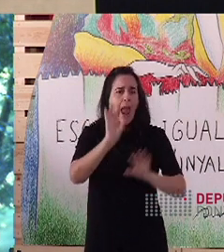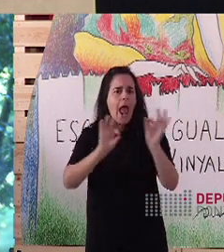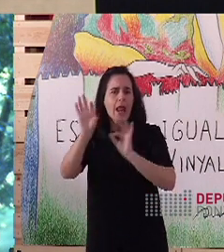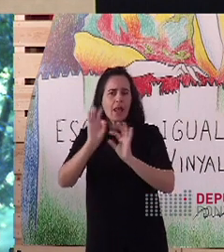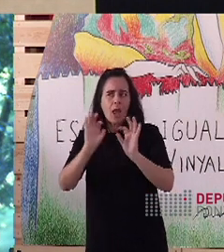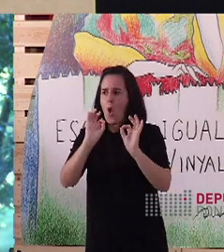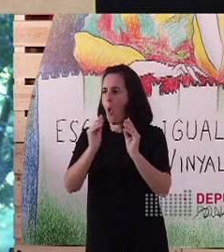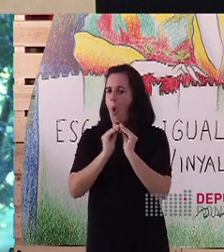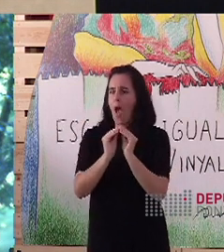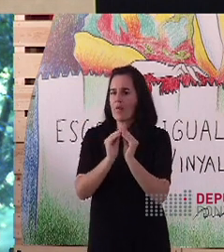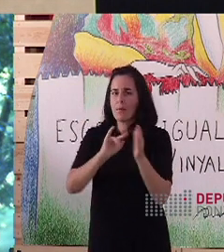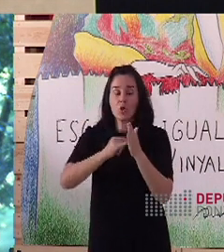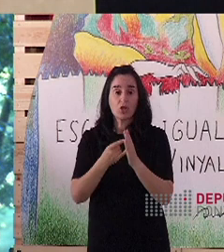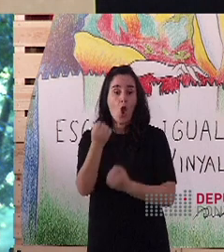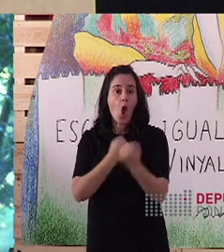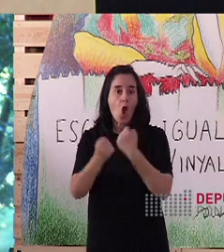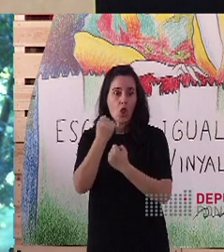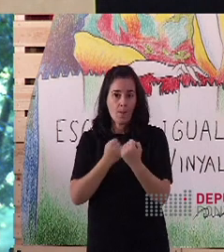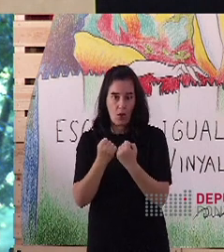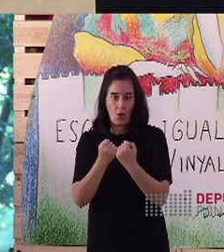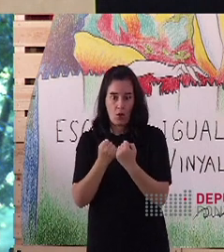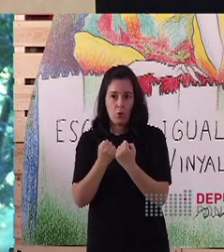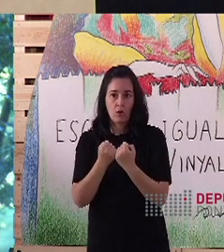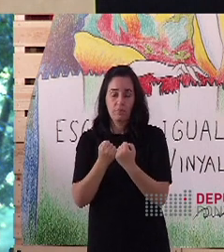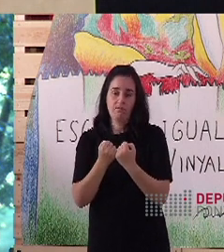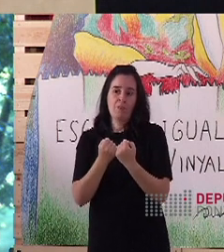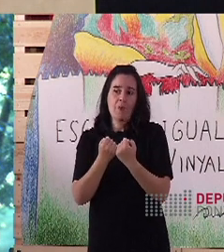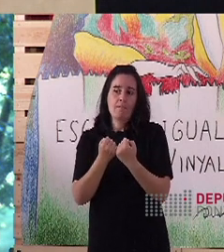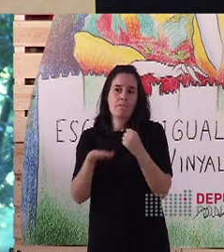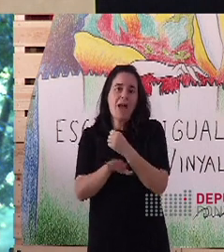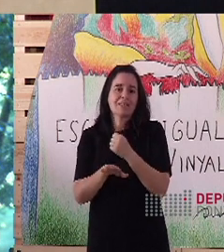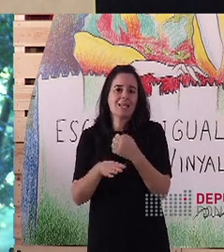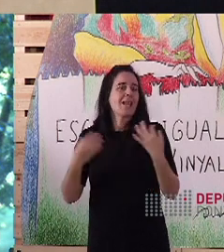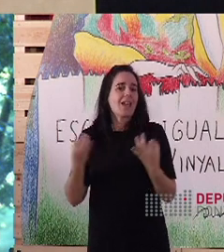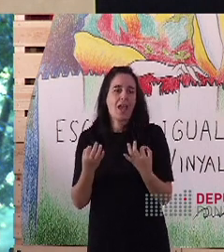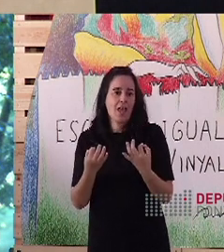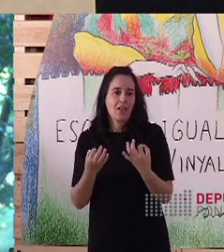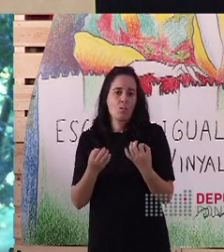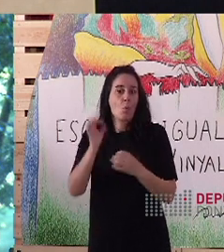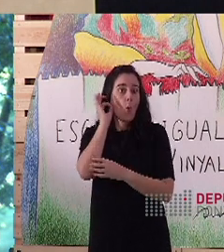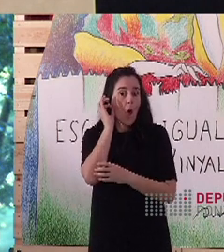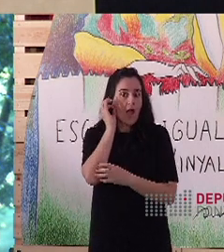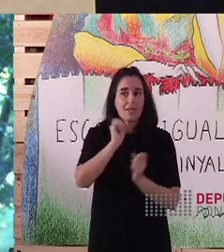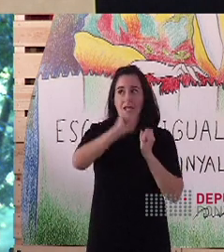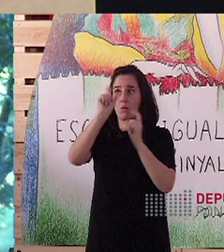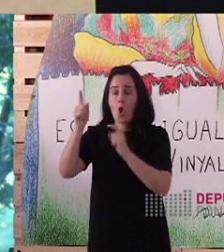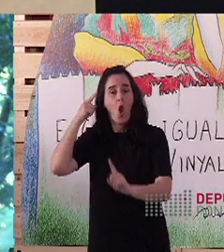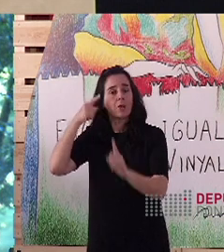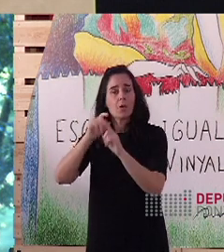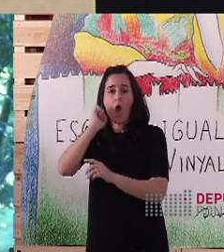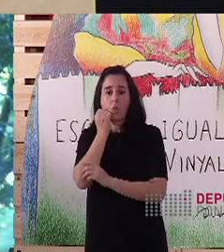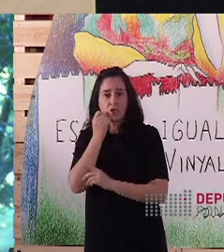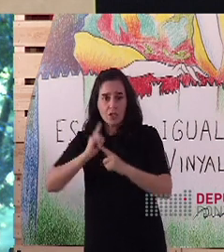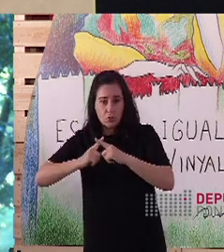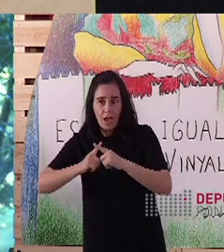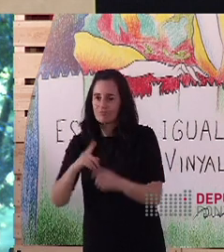han elaborado un proyecto económico que consista en exportar a mujeres para la explotación